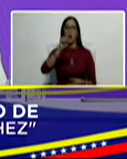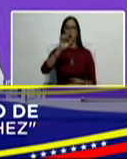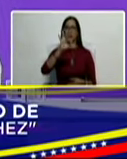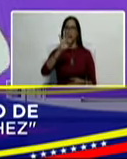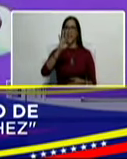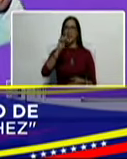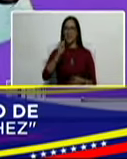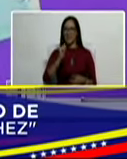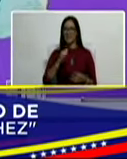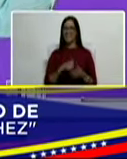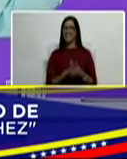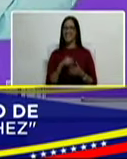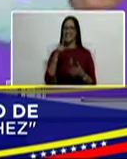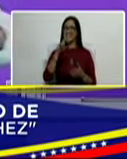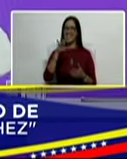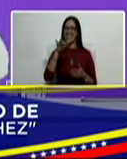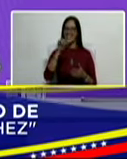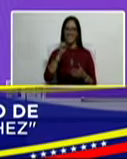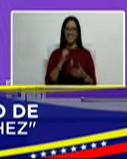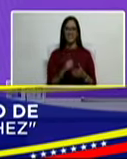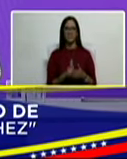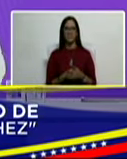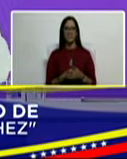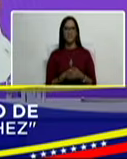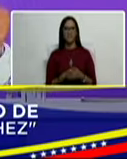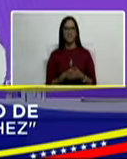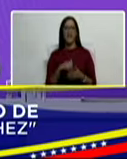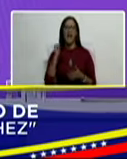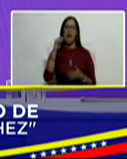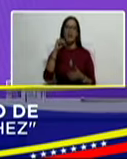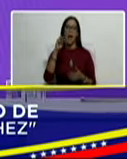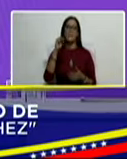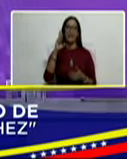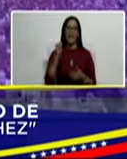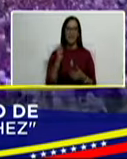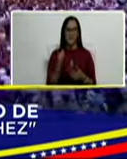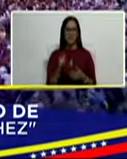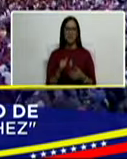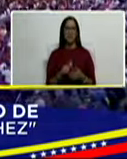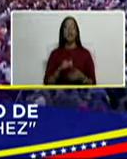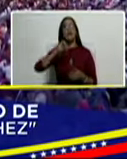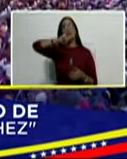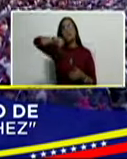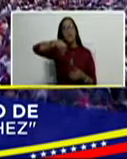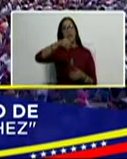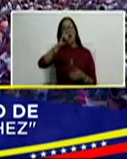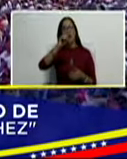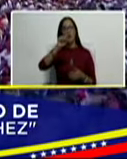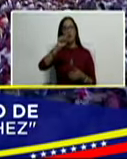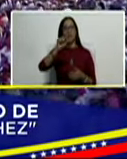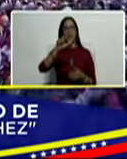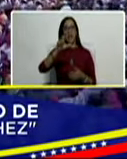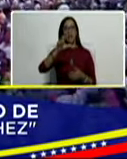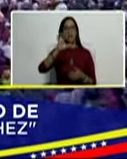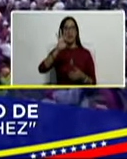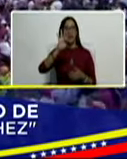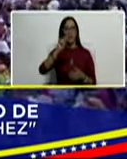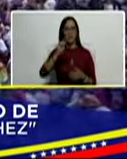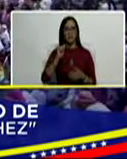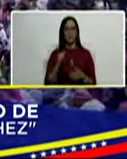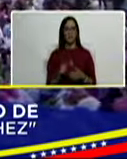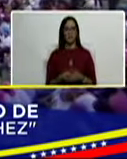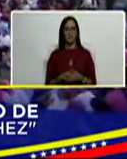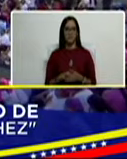Sánchez, de Luisa Cáceres de Arizmendi, de Ana María Campo, de Josefa Camejo,